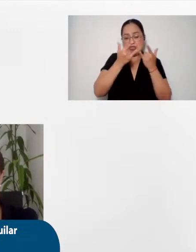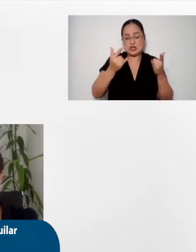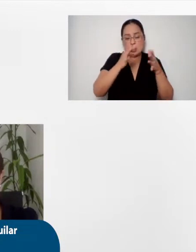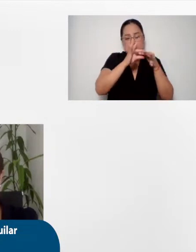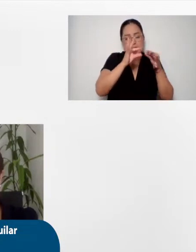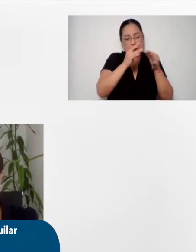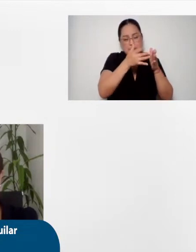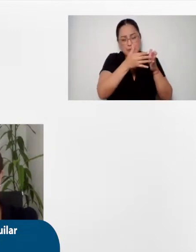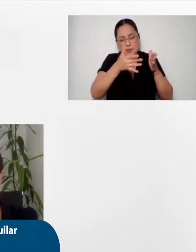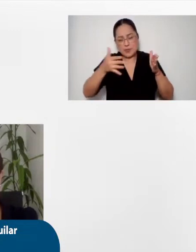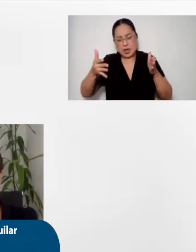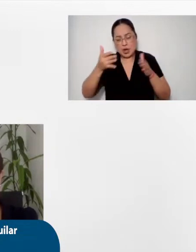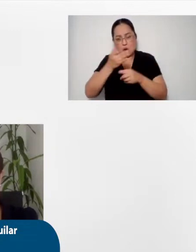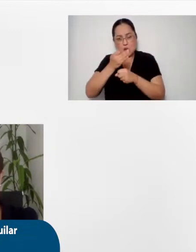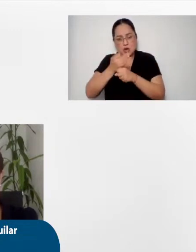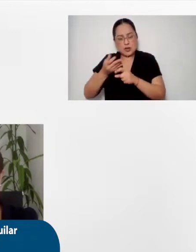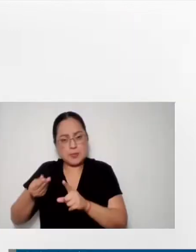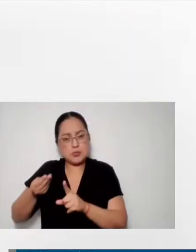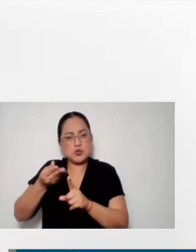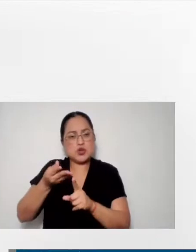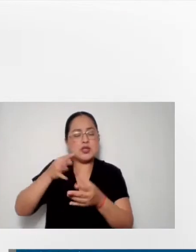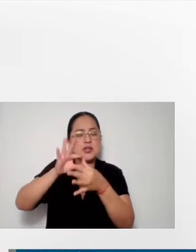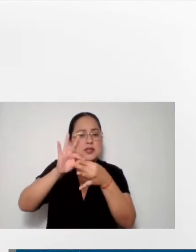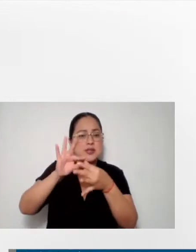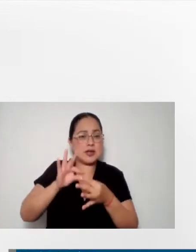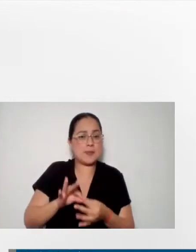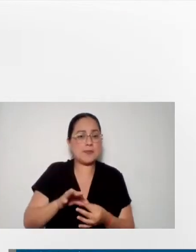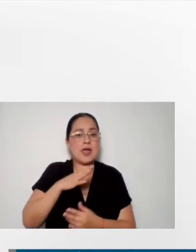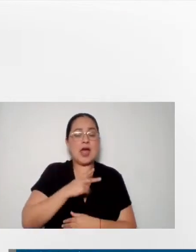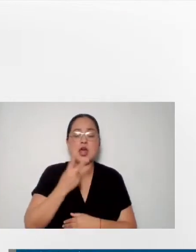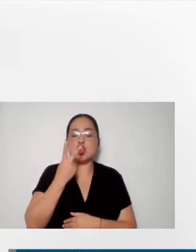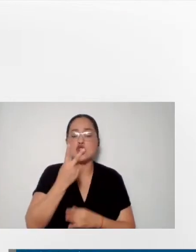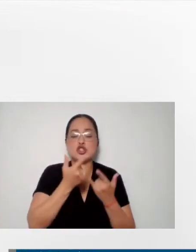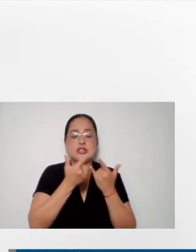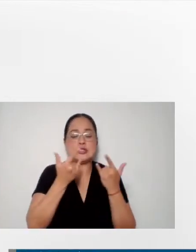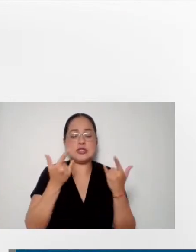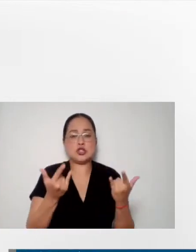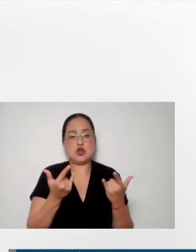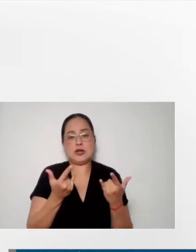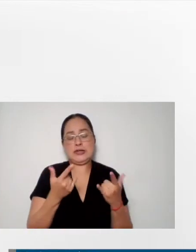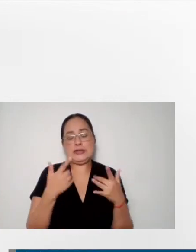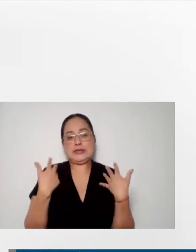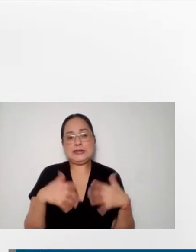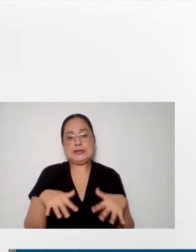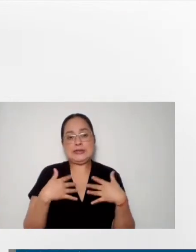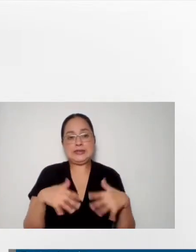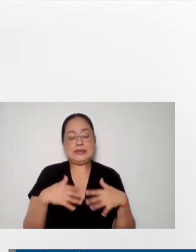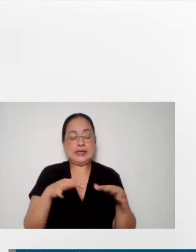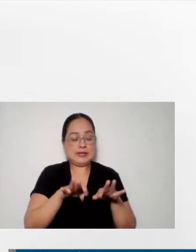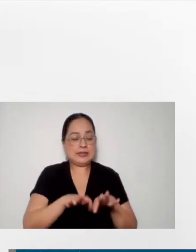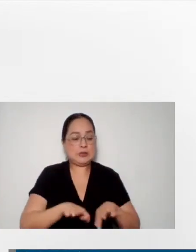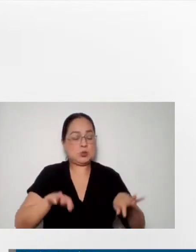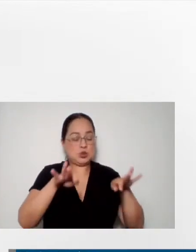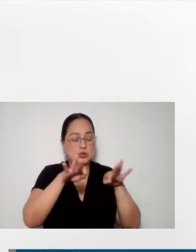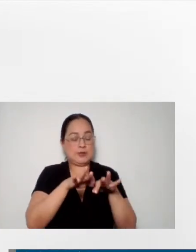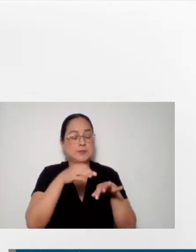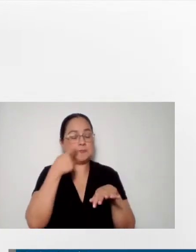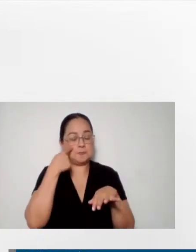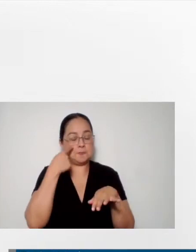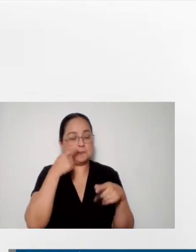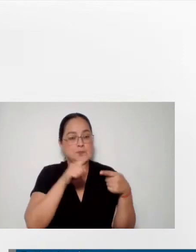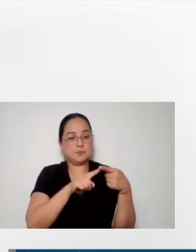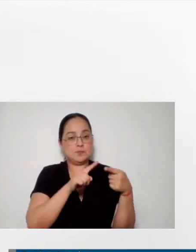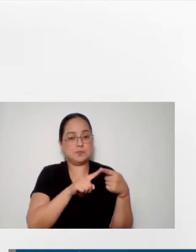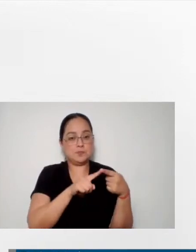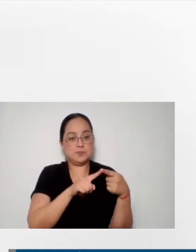Fernanda y simplemente me gustaría destacar dos casos particulares o dos grandes grupos de casos particulares. Ya nos decía